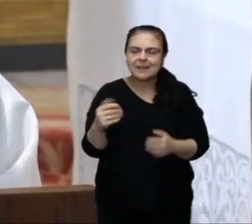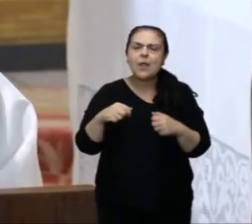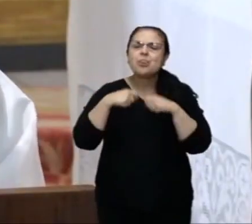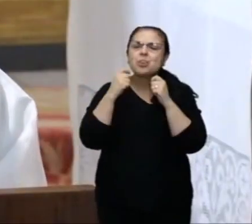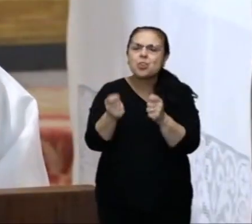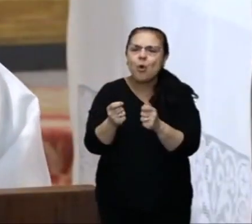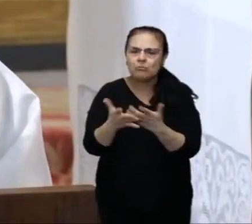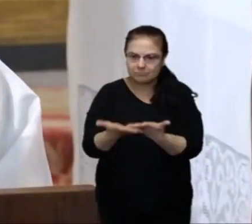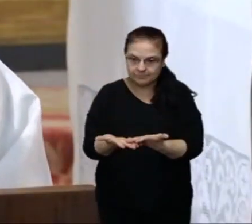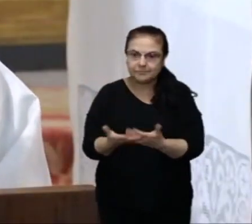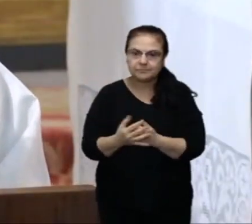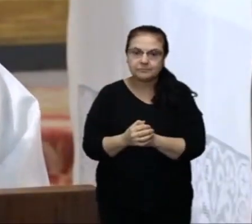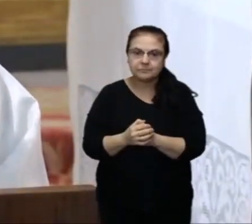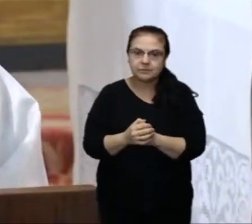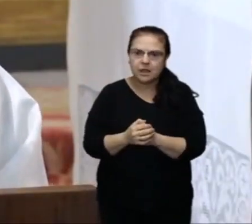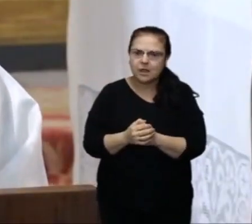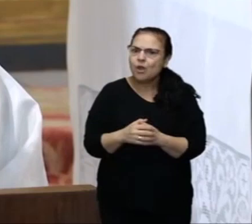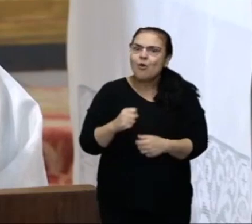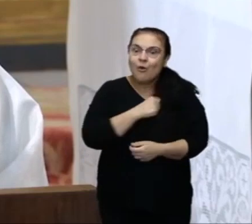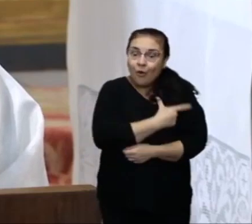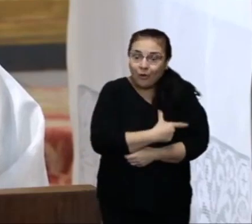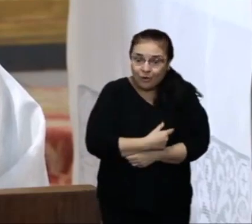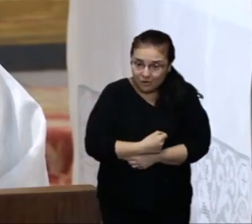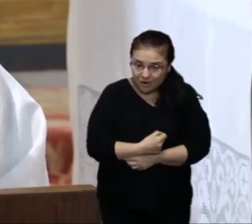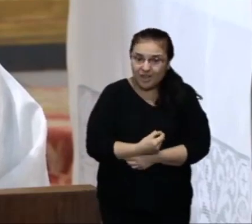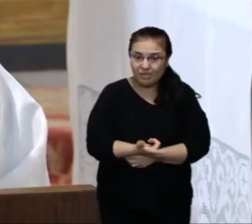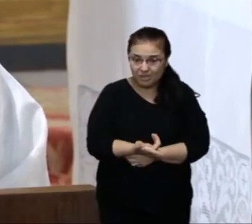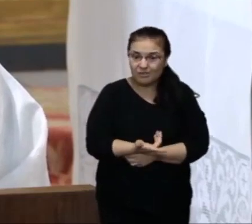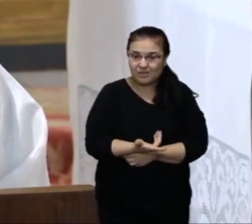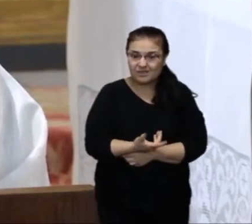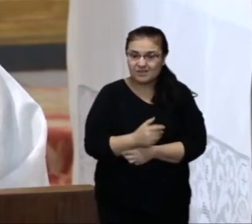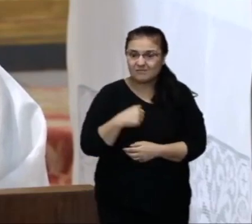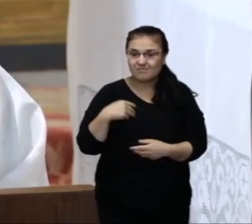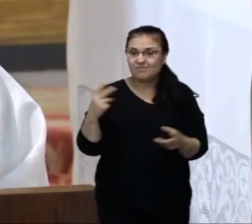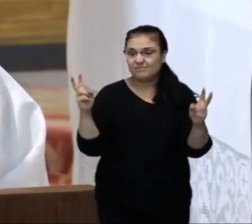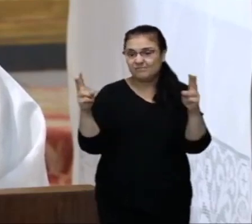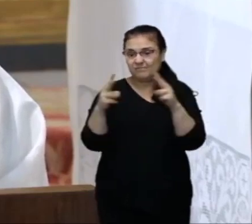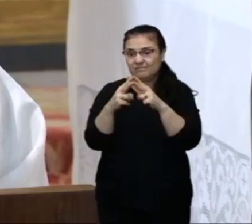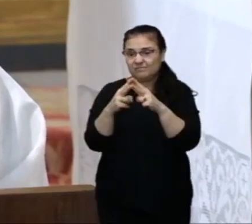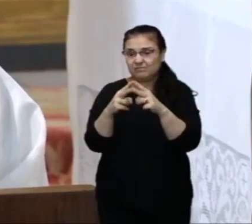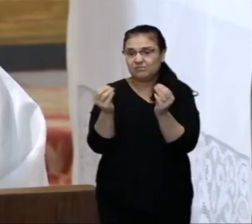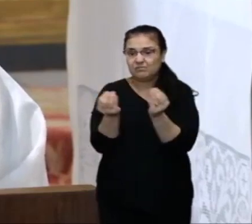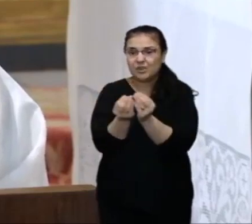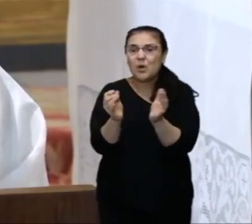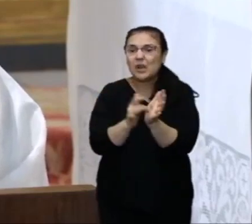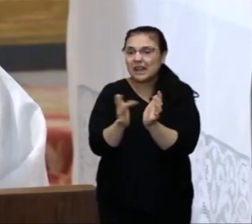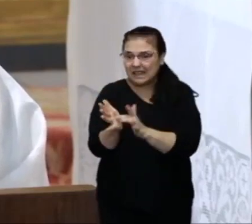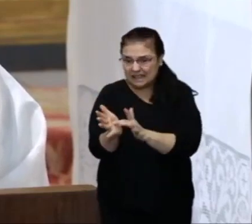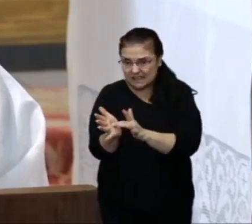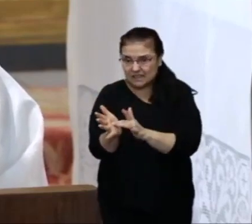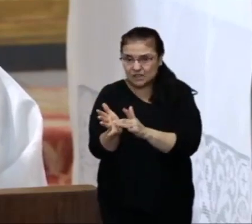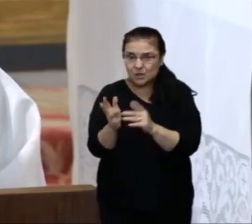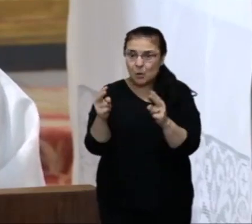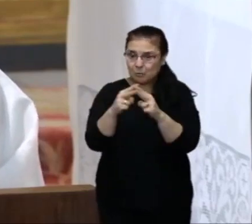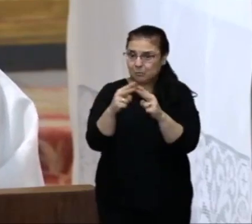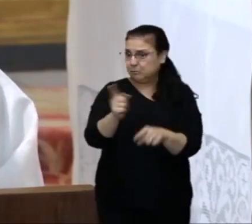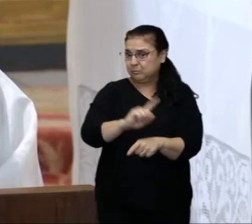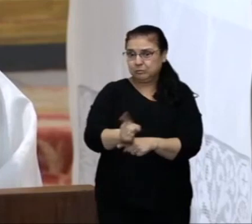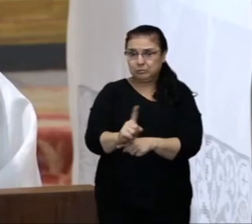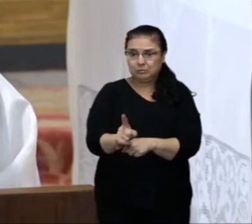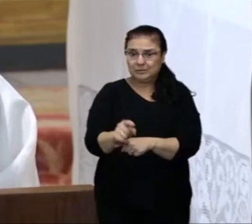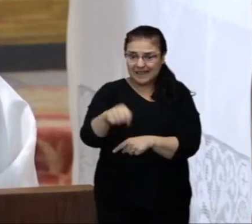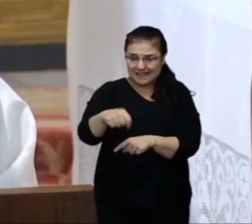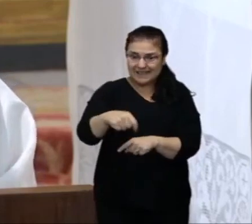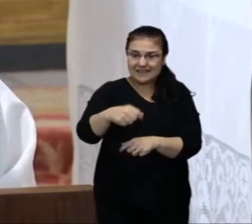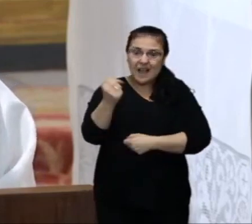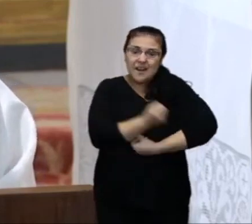traer. ¿Cuántos corazones no podrán encontrarse con Cristo en esta Navidad? En estos días en